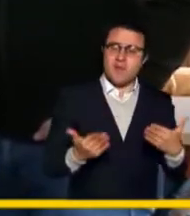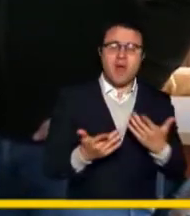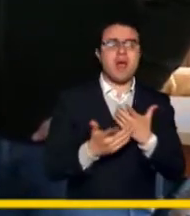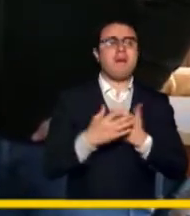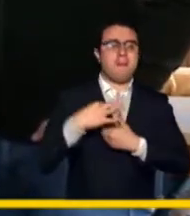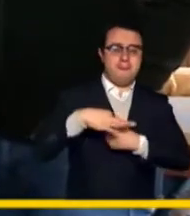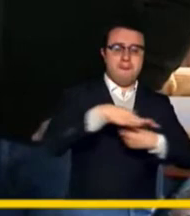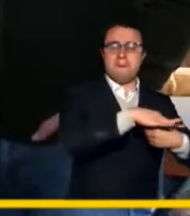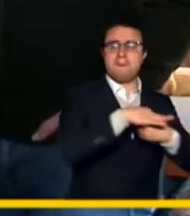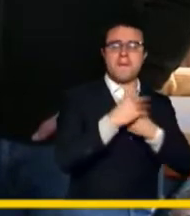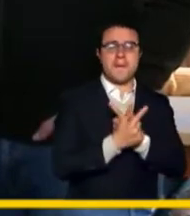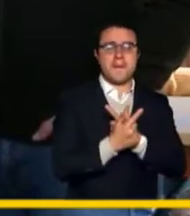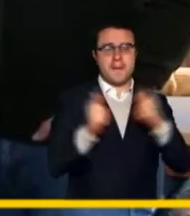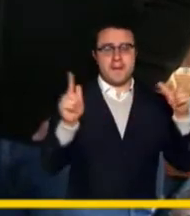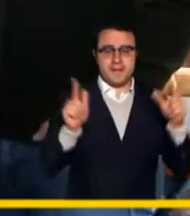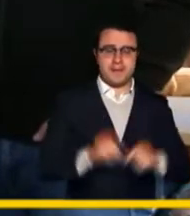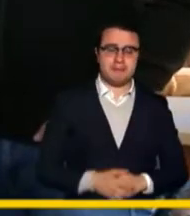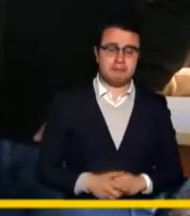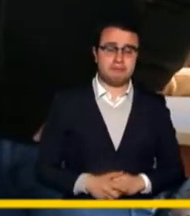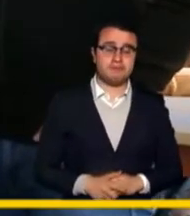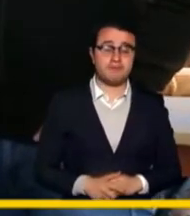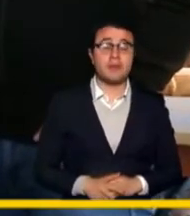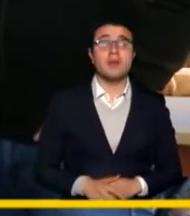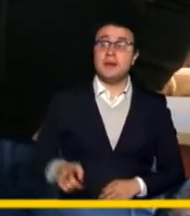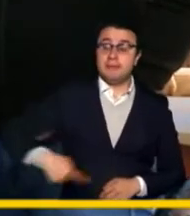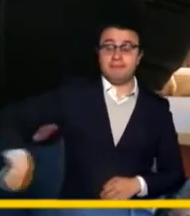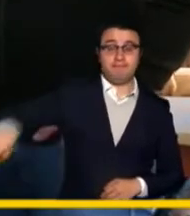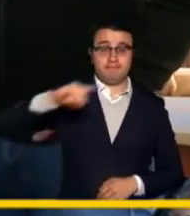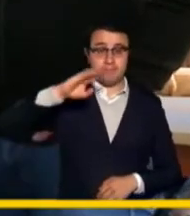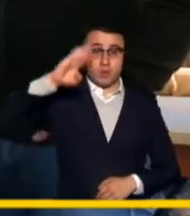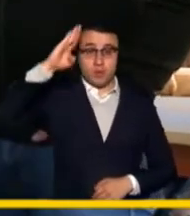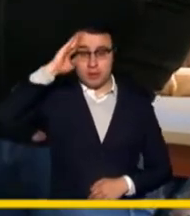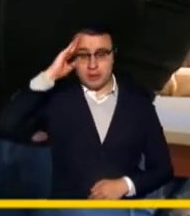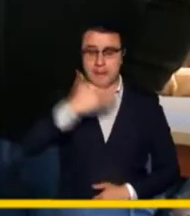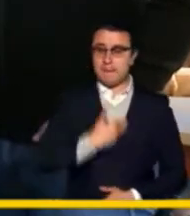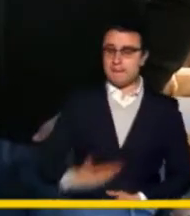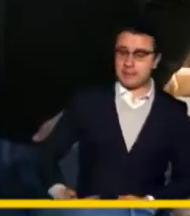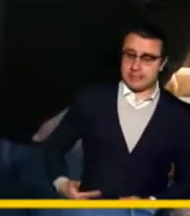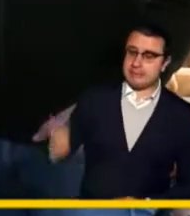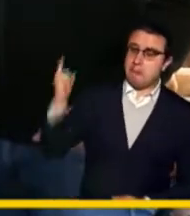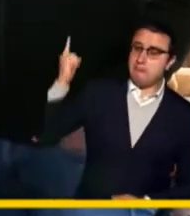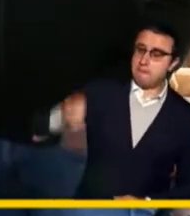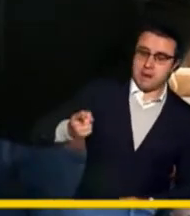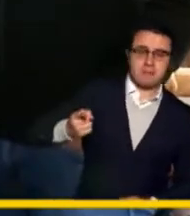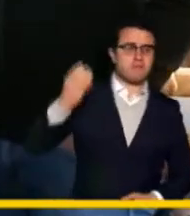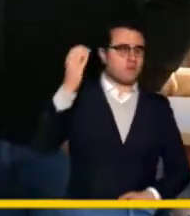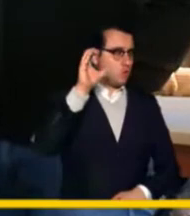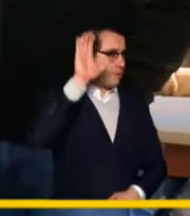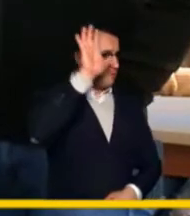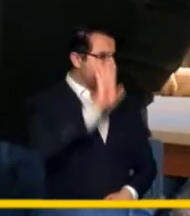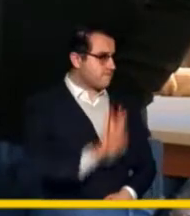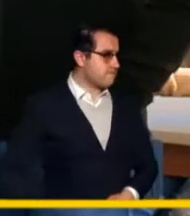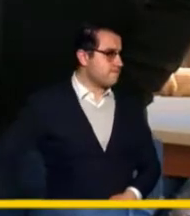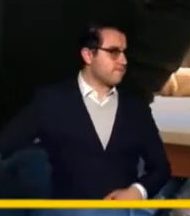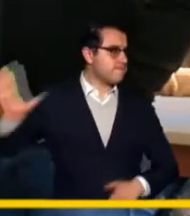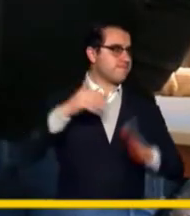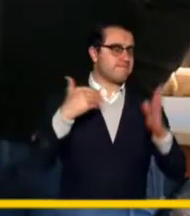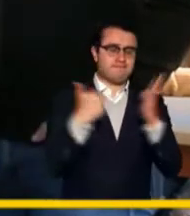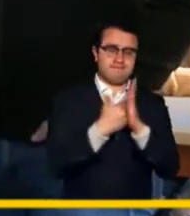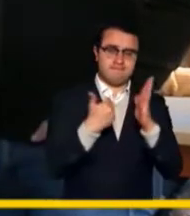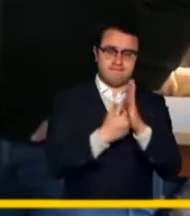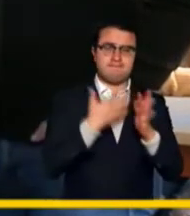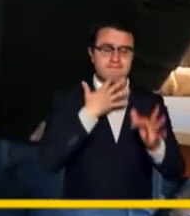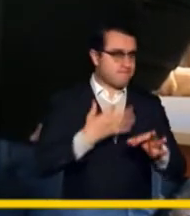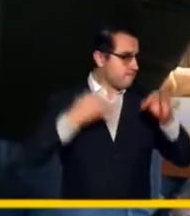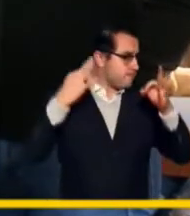libre. La fuerza pública tiene la orden presidencial de garantizar en toda Colombia que el voto